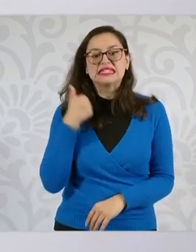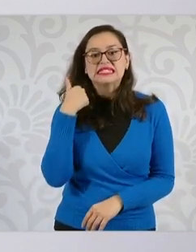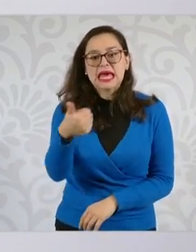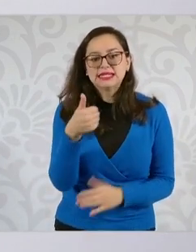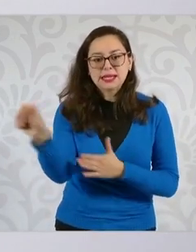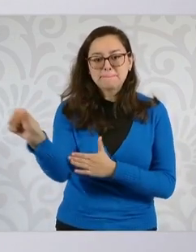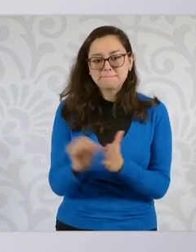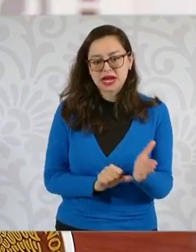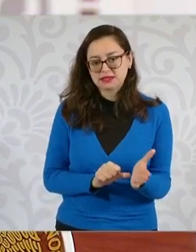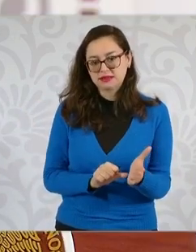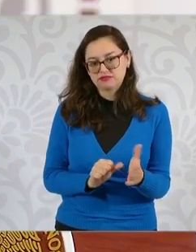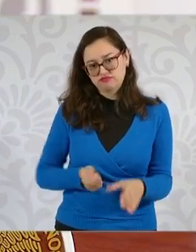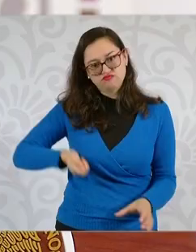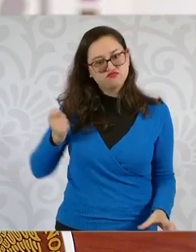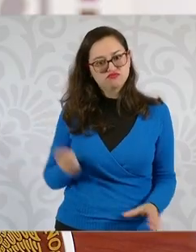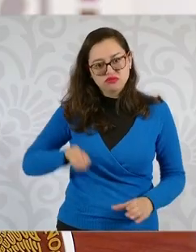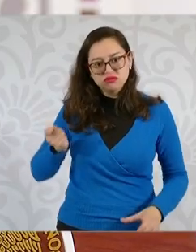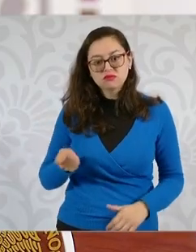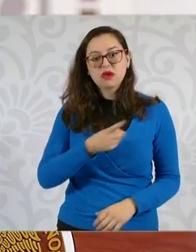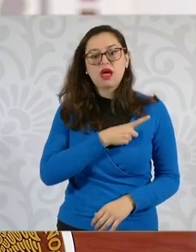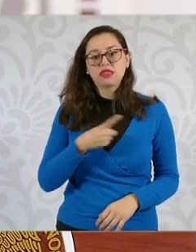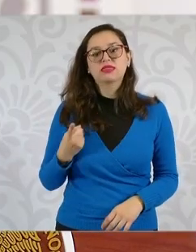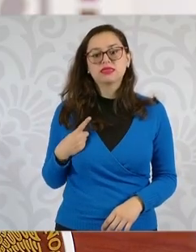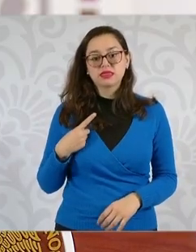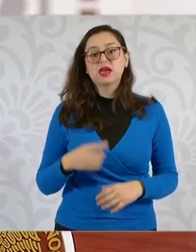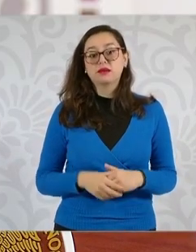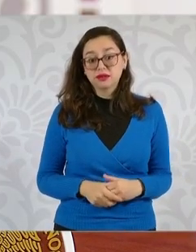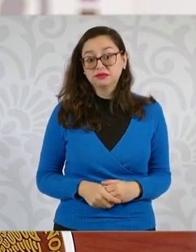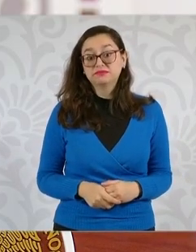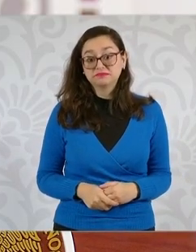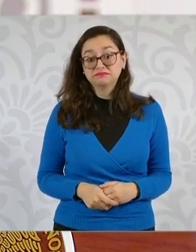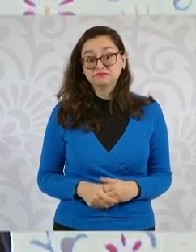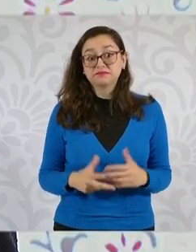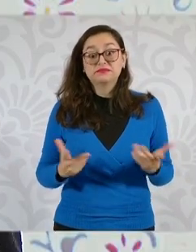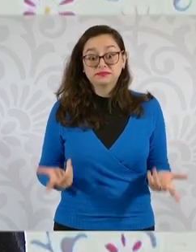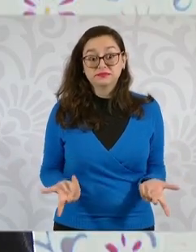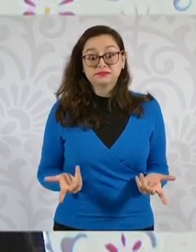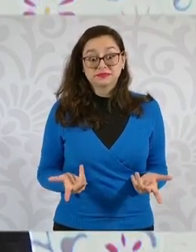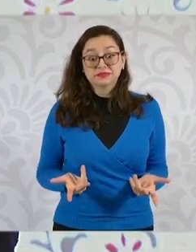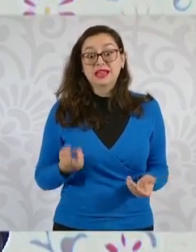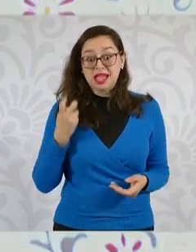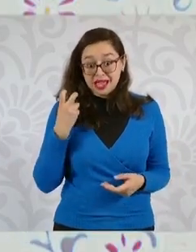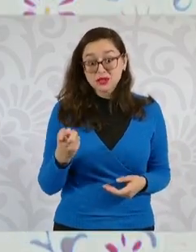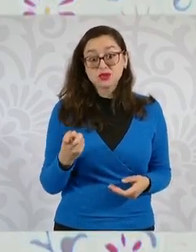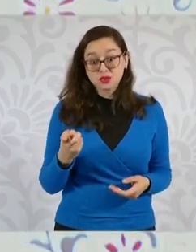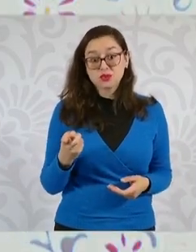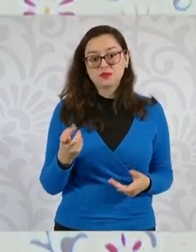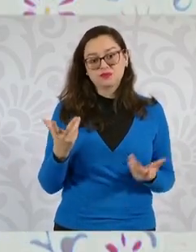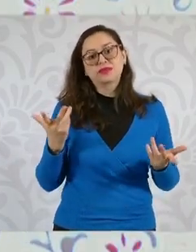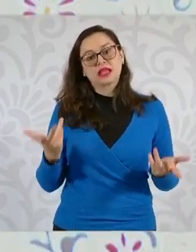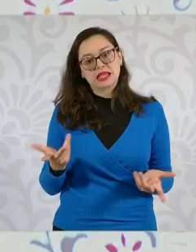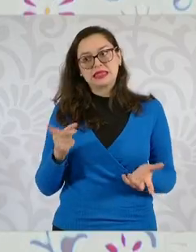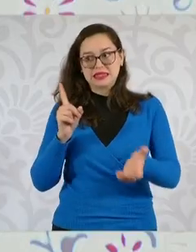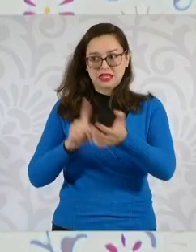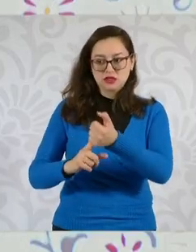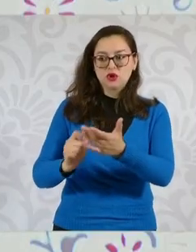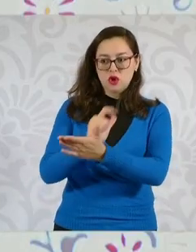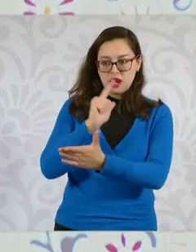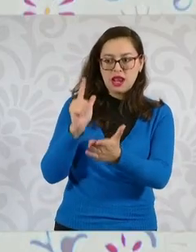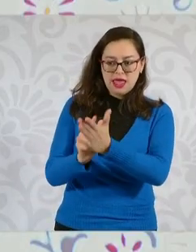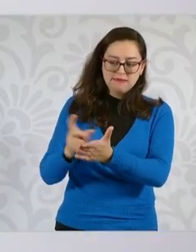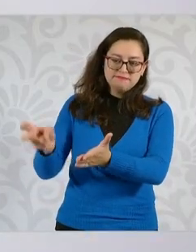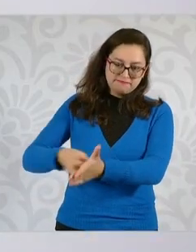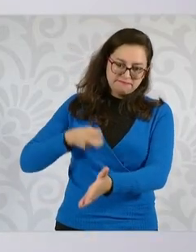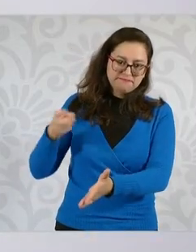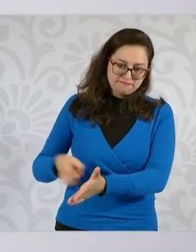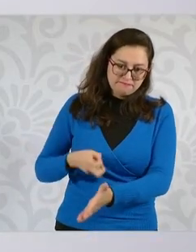que resolver por parte del poder judicial para ello tienen que cambiarse varias leyes secundarias